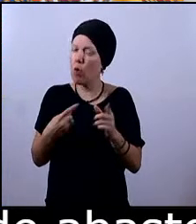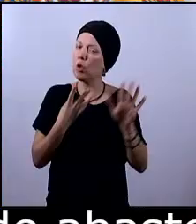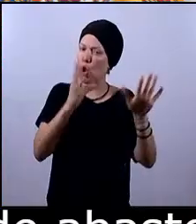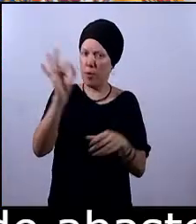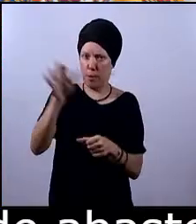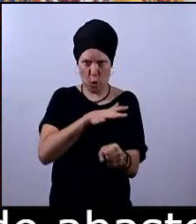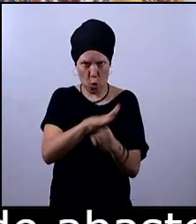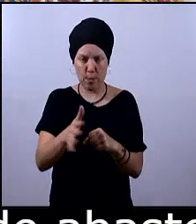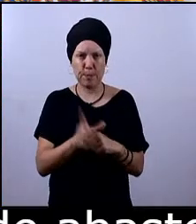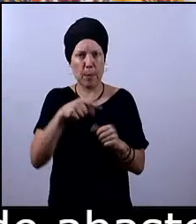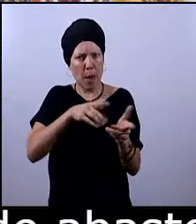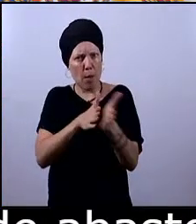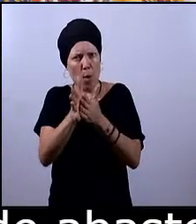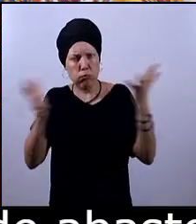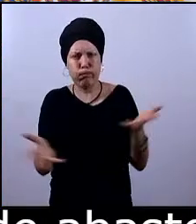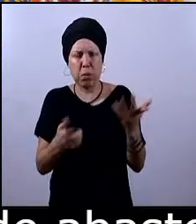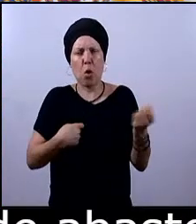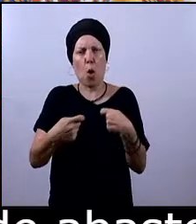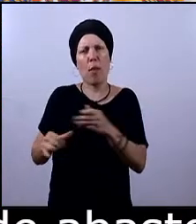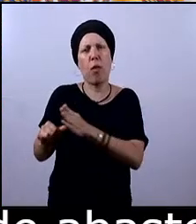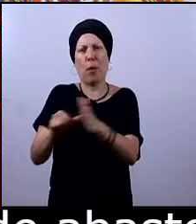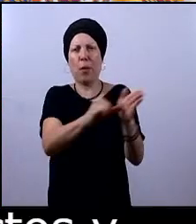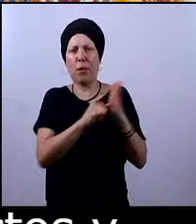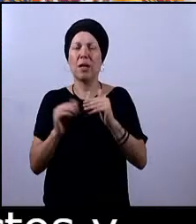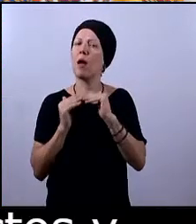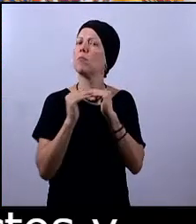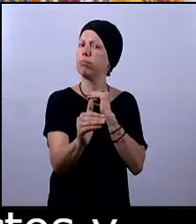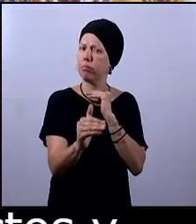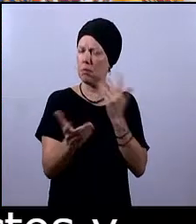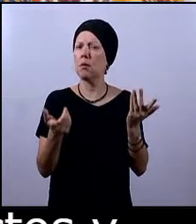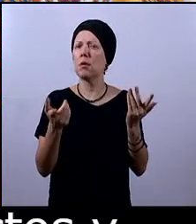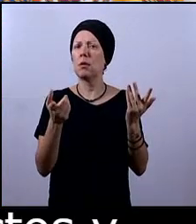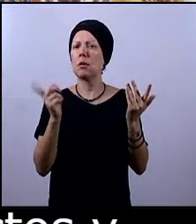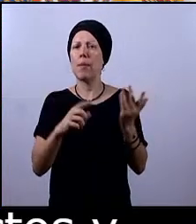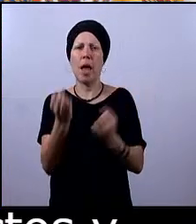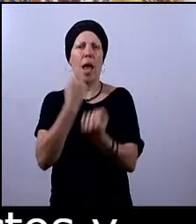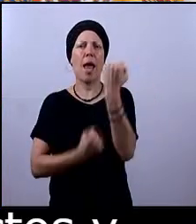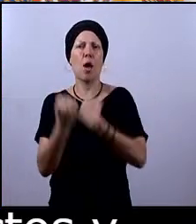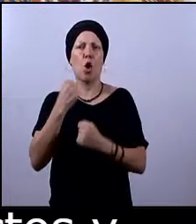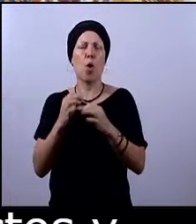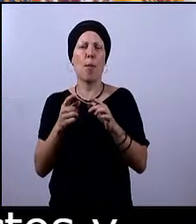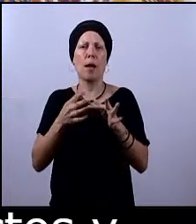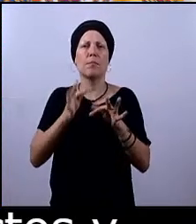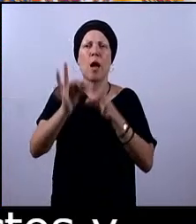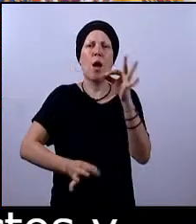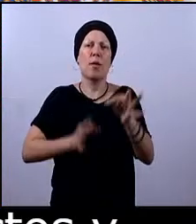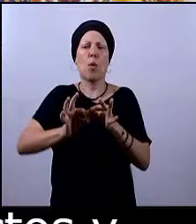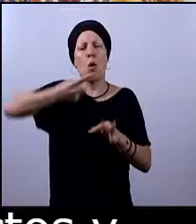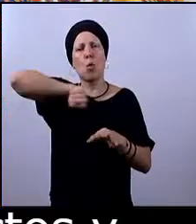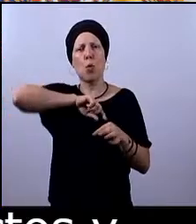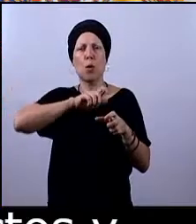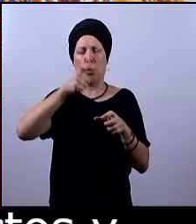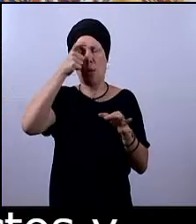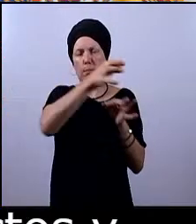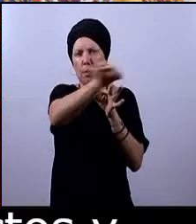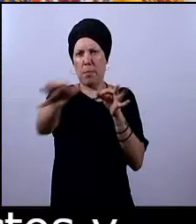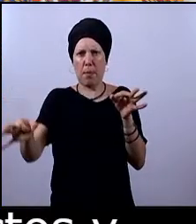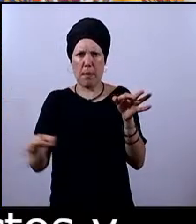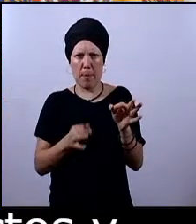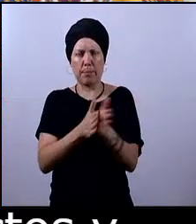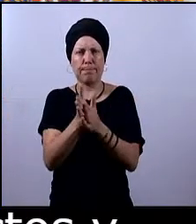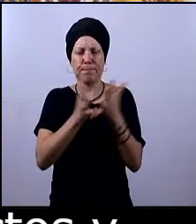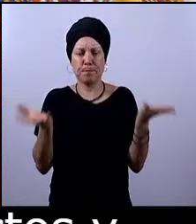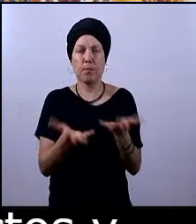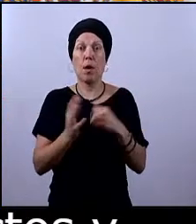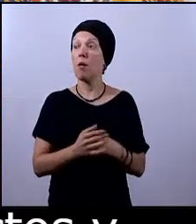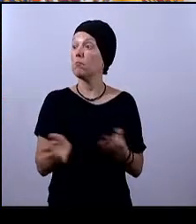el comercio de proximidad, la sostenibilidad y la economía circular en nuestros municipios. Por mi